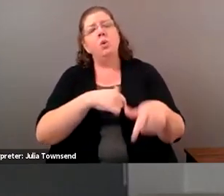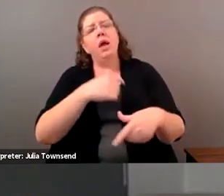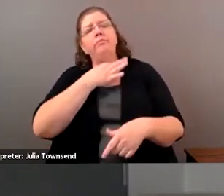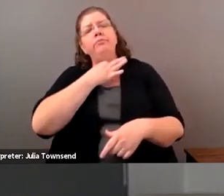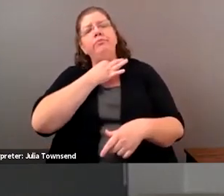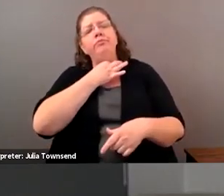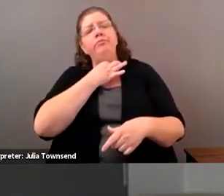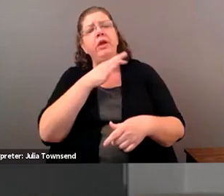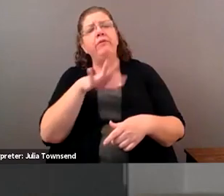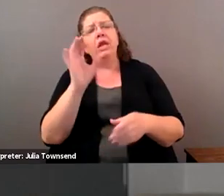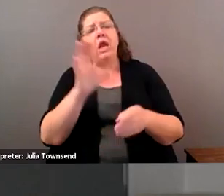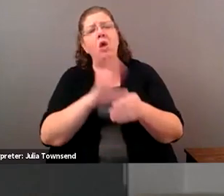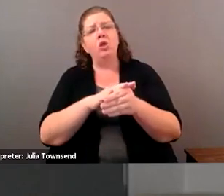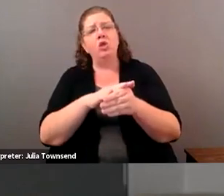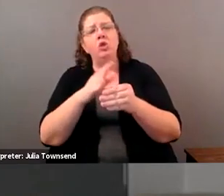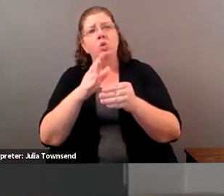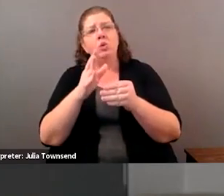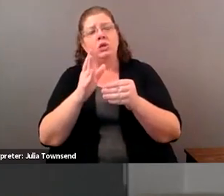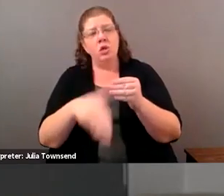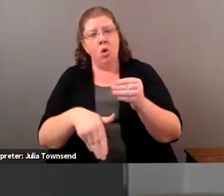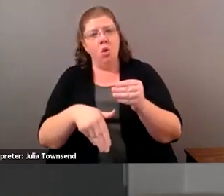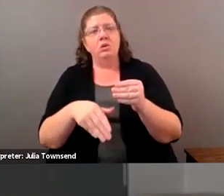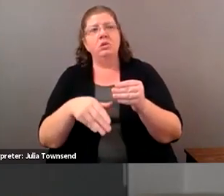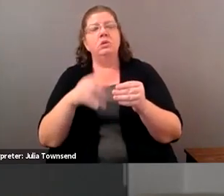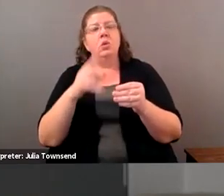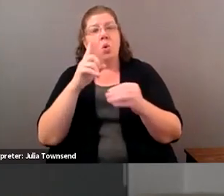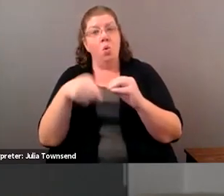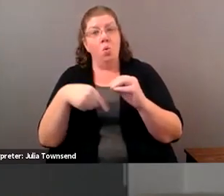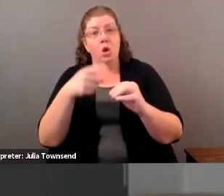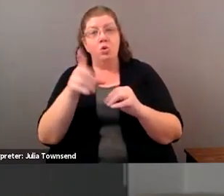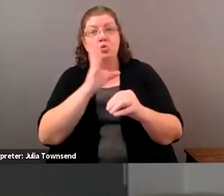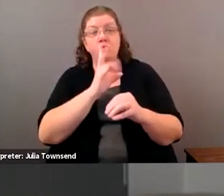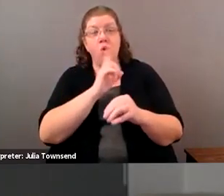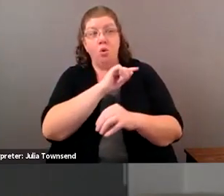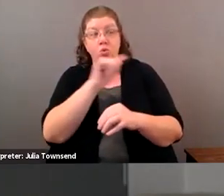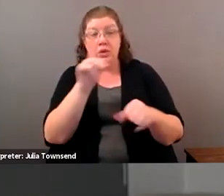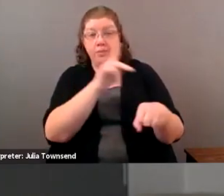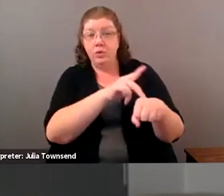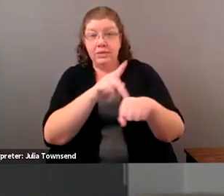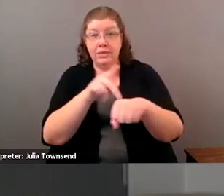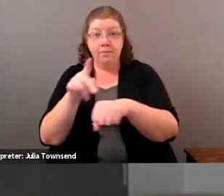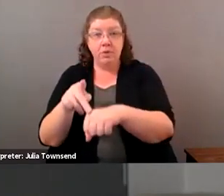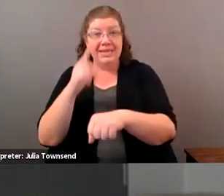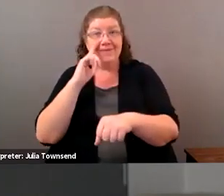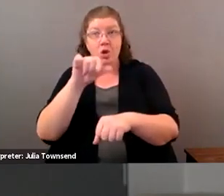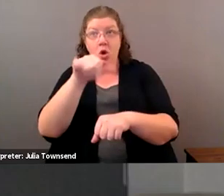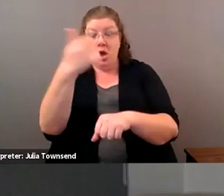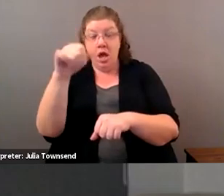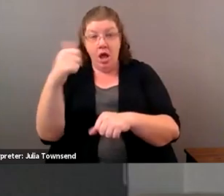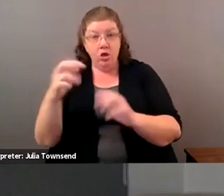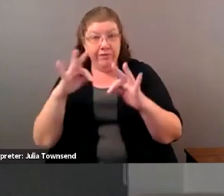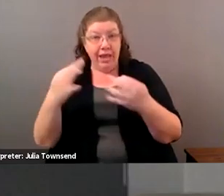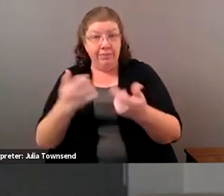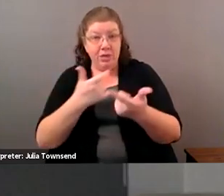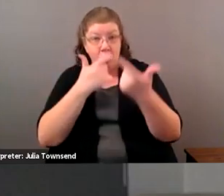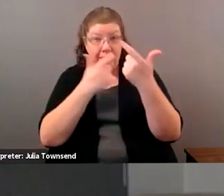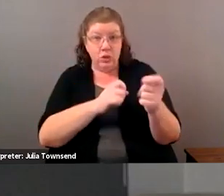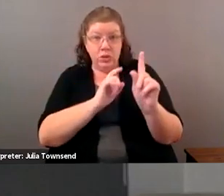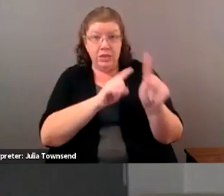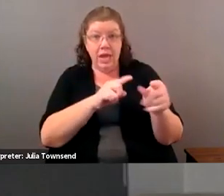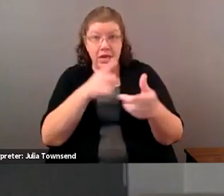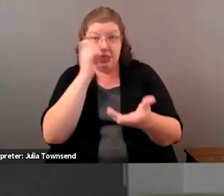los resultados doctora maldonado de cuando usted hable con los directores respecto si hay otras familias que tal vez estén interesadas